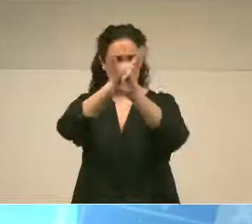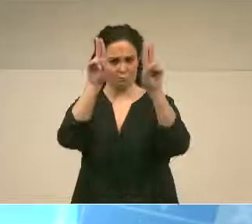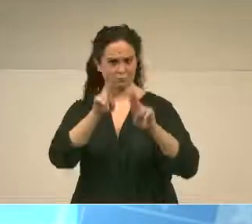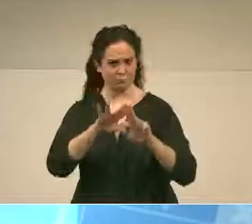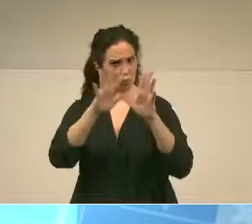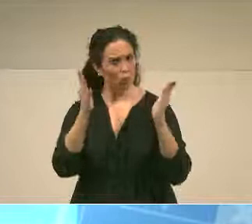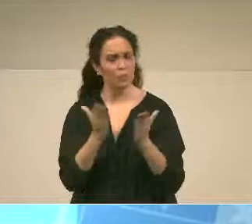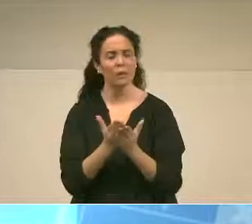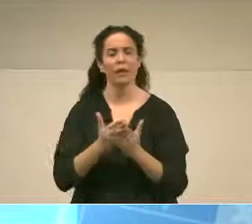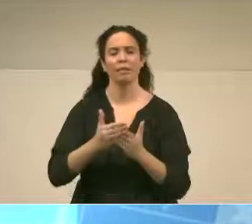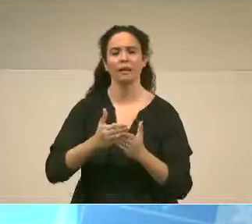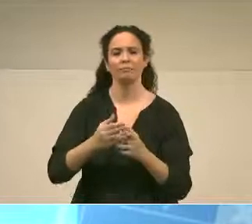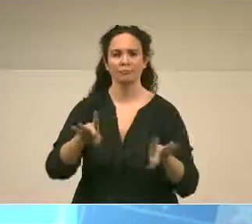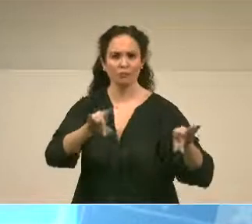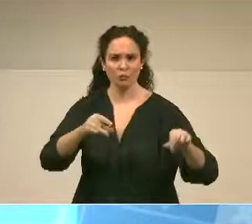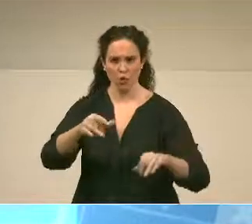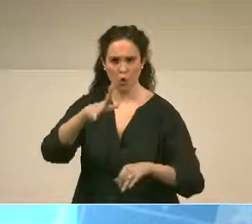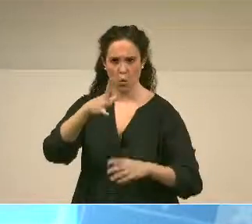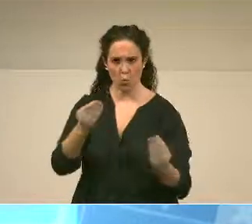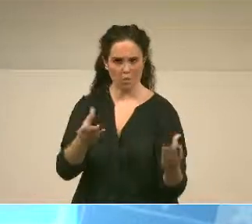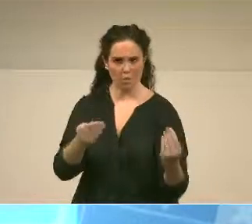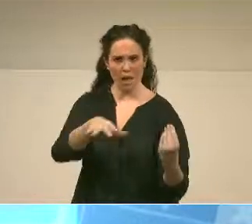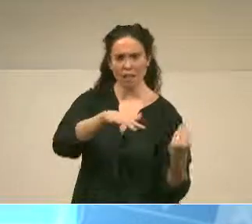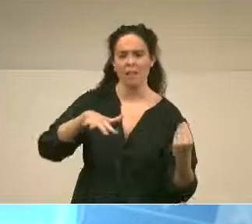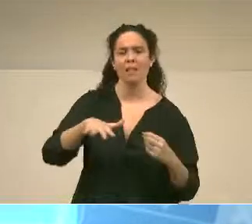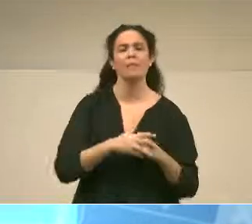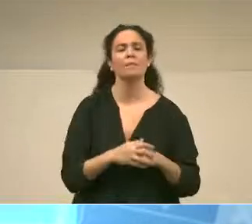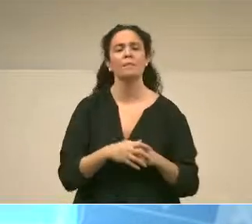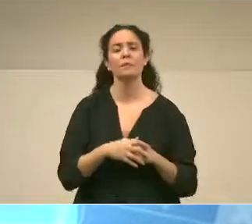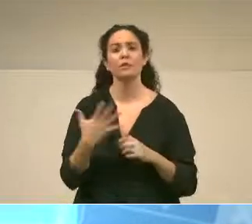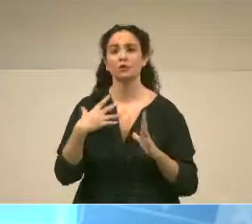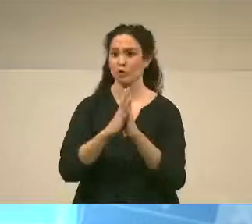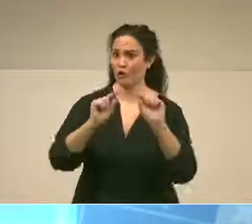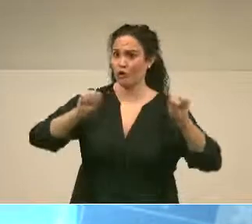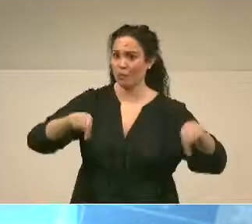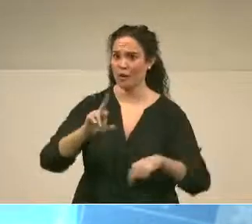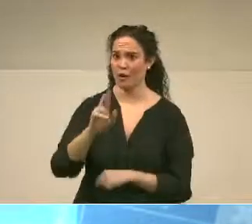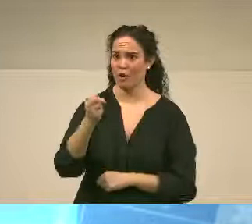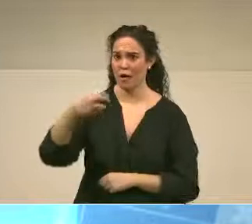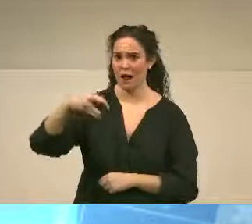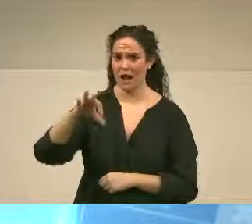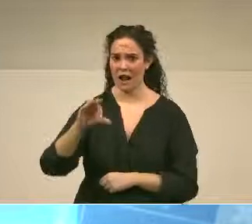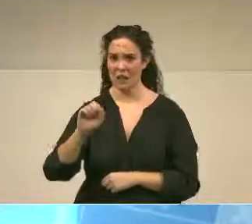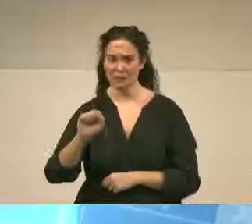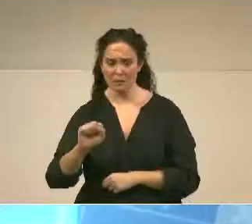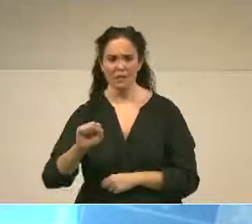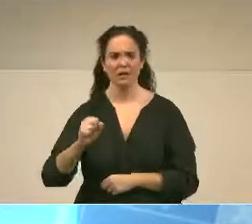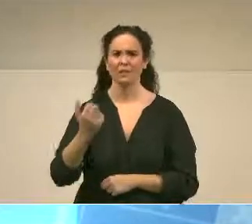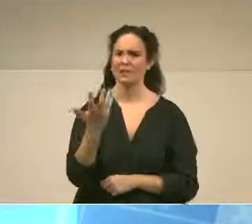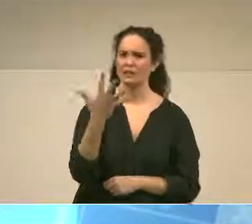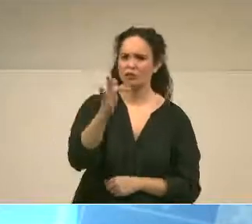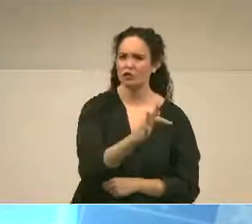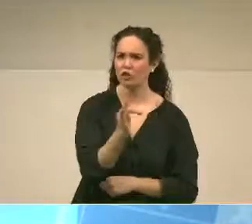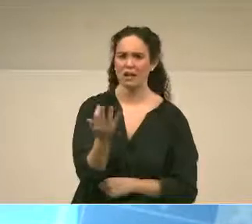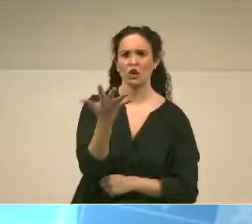del convenio Ramsar. Y en ese convenio aparecen 6 de los humedales, de los 508